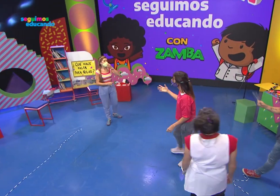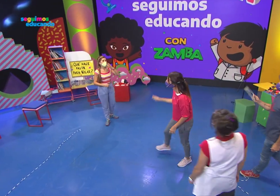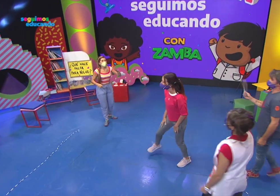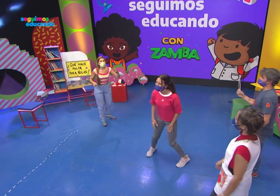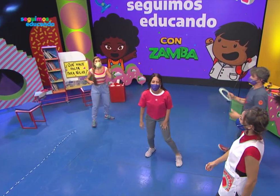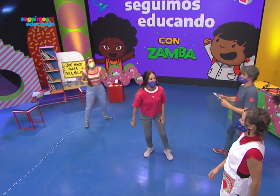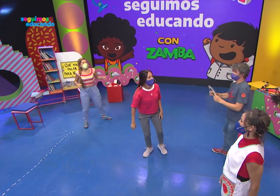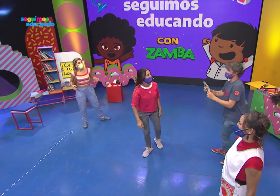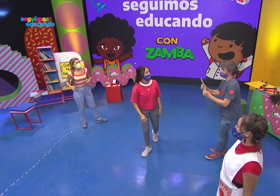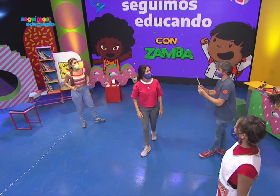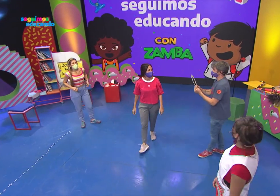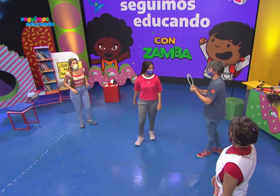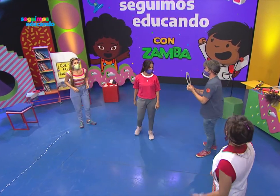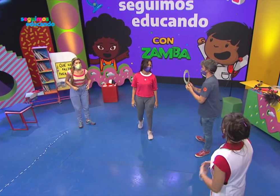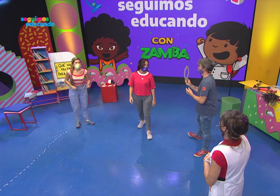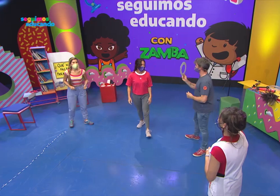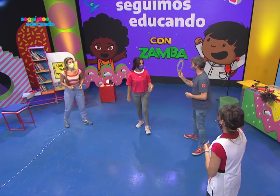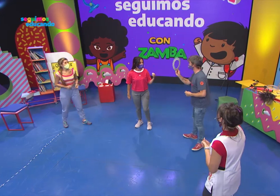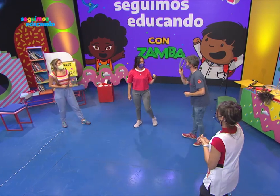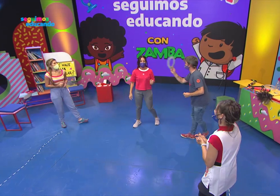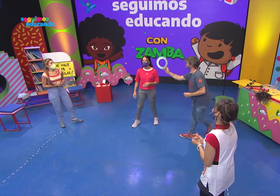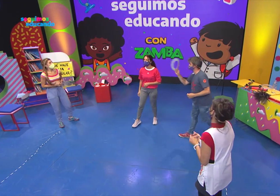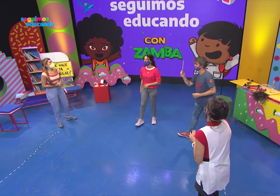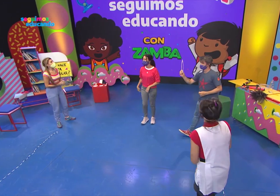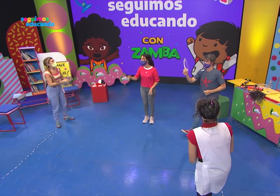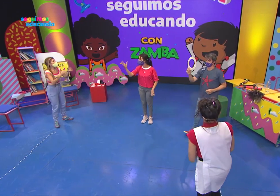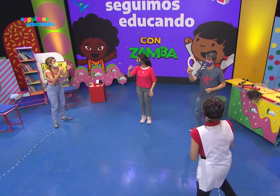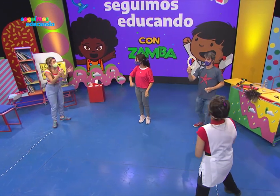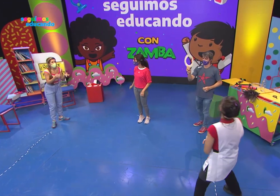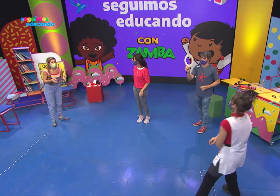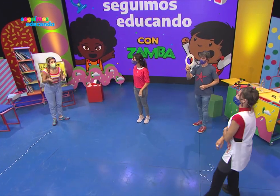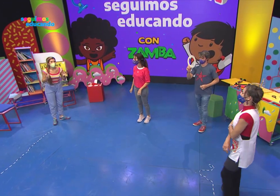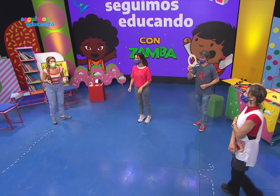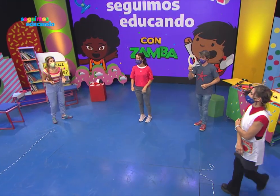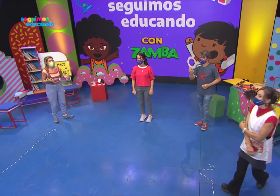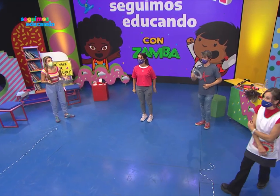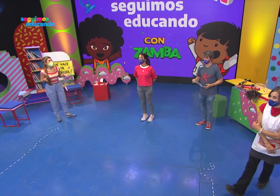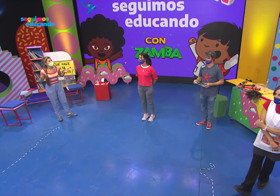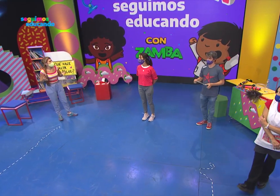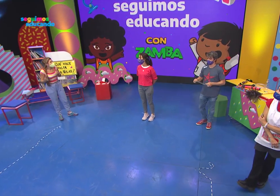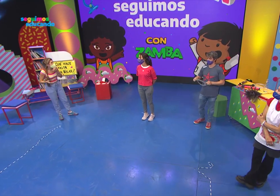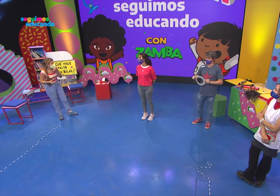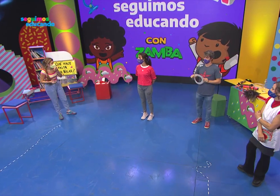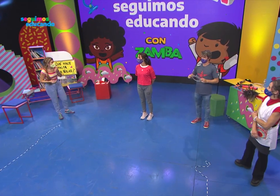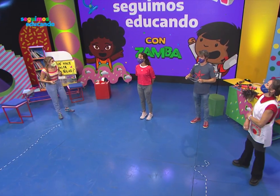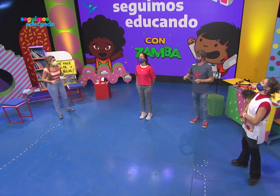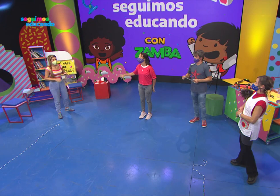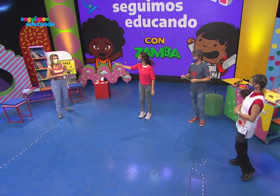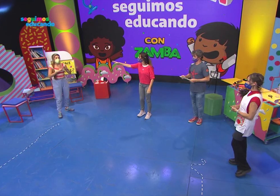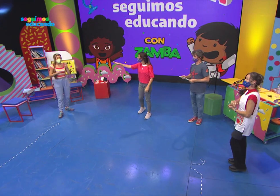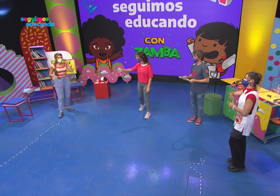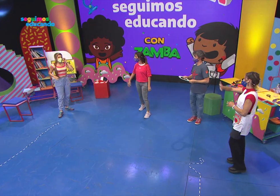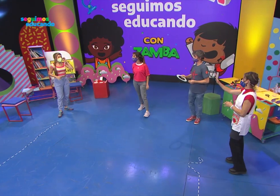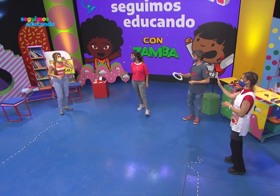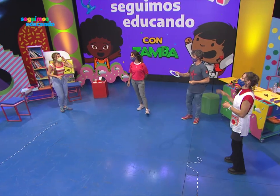decía? Espectacular para jugar en casa. Gracias, Vir. Muy bueno. Espectacular para jugar en casa y también para jugar al aire libre.